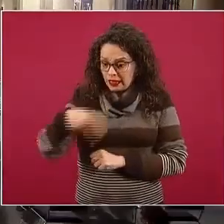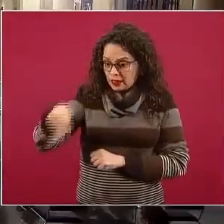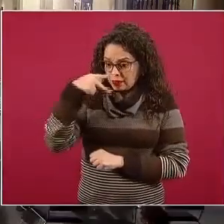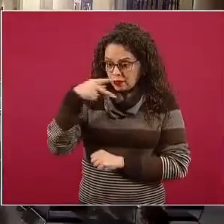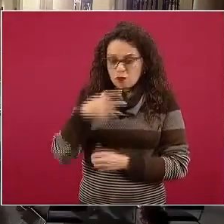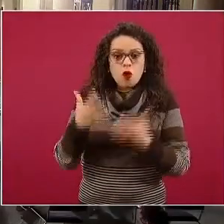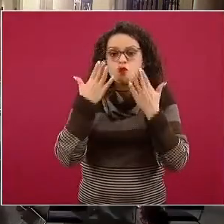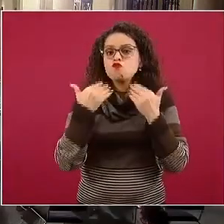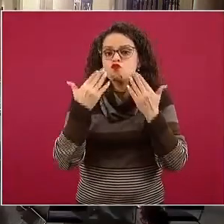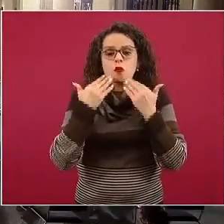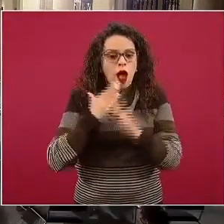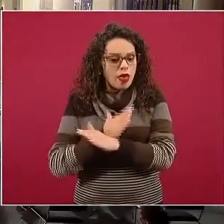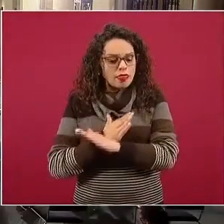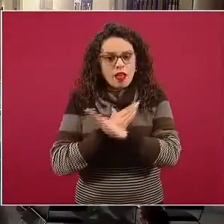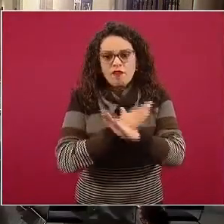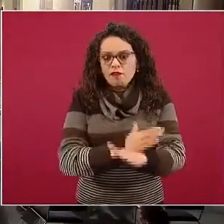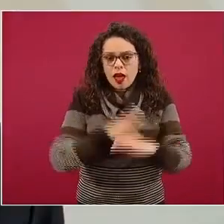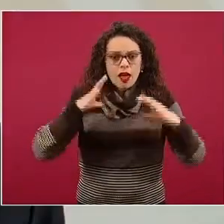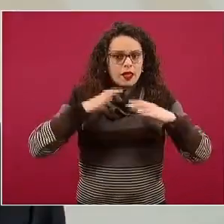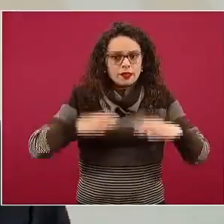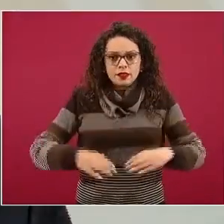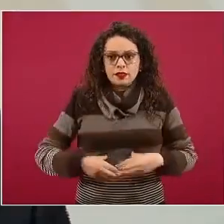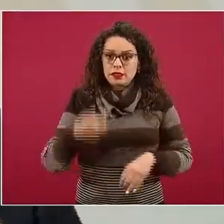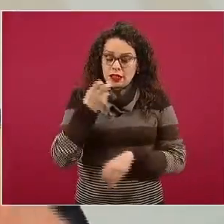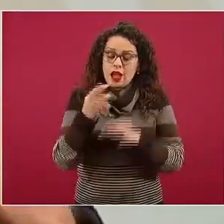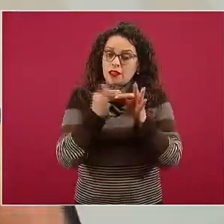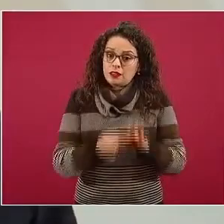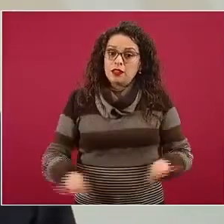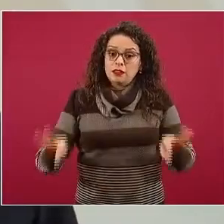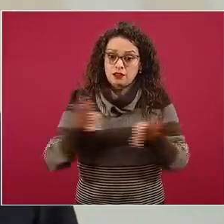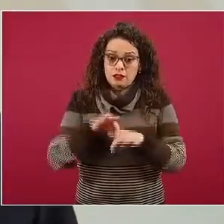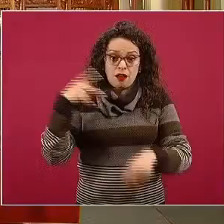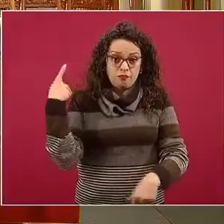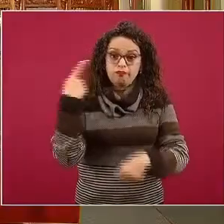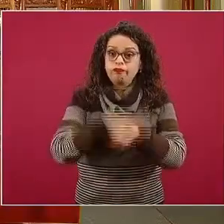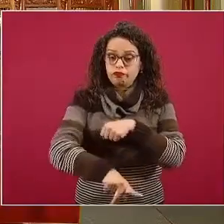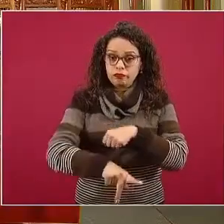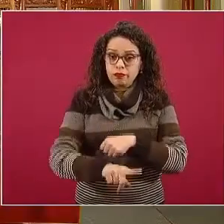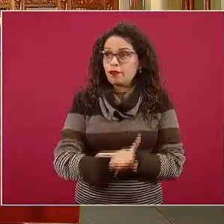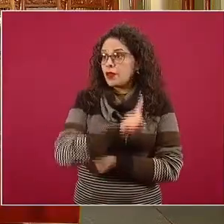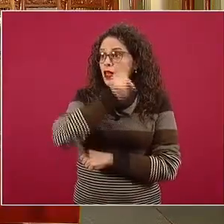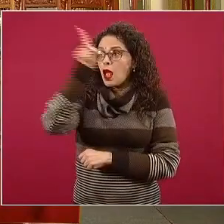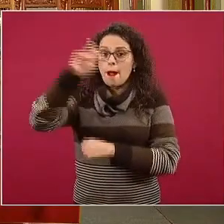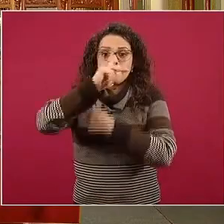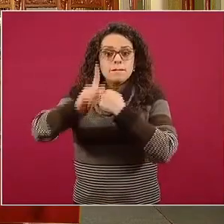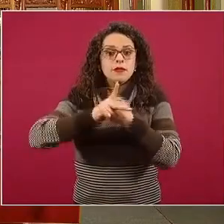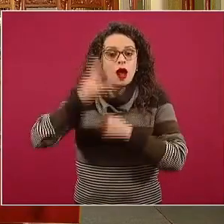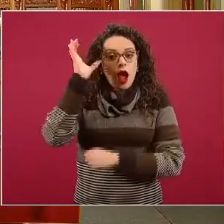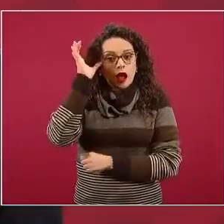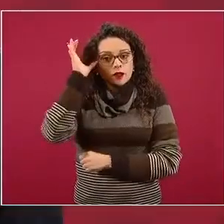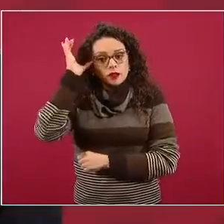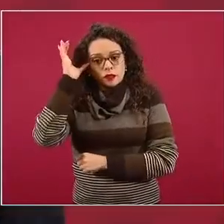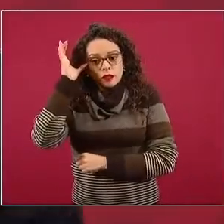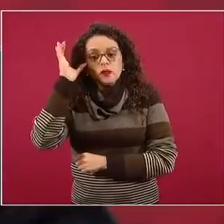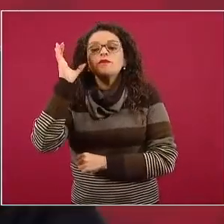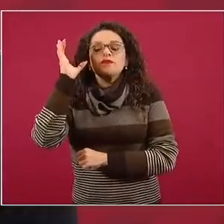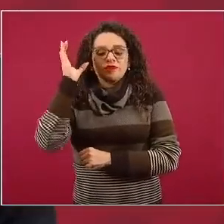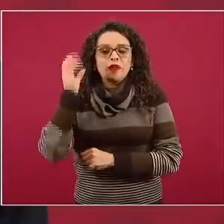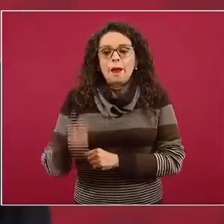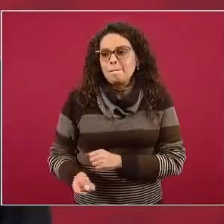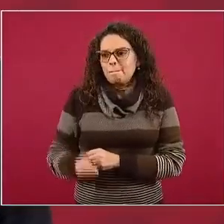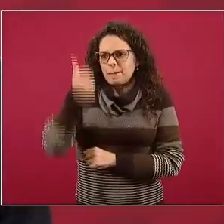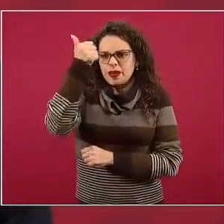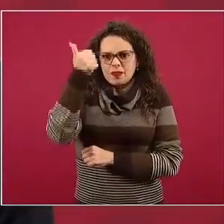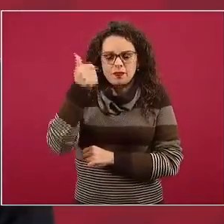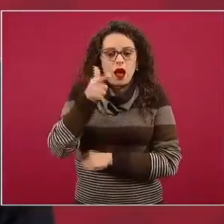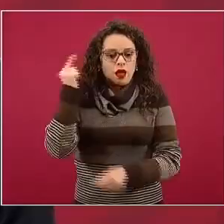las razones por las que es un factor de riesgo importante. En China se identificó claramente al principio cómo la